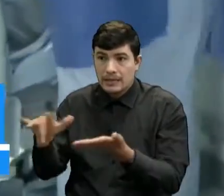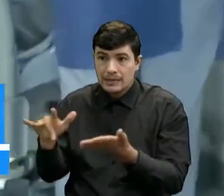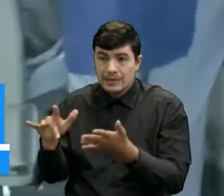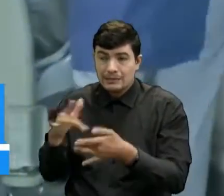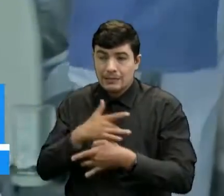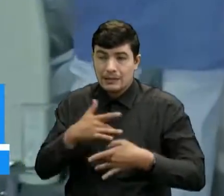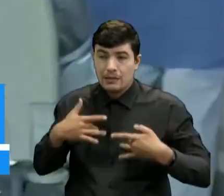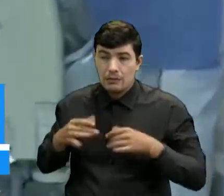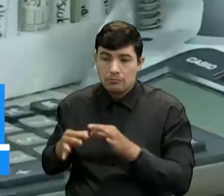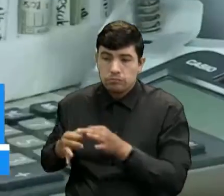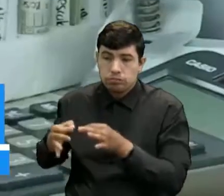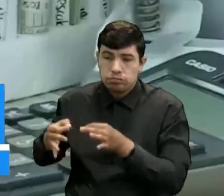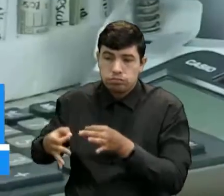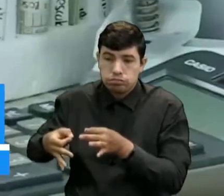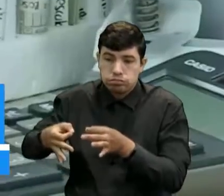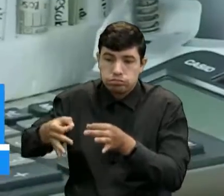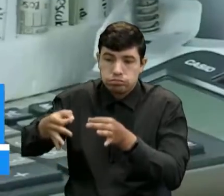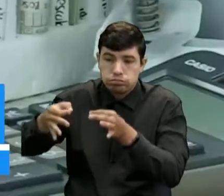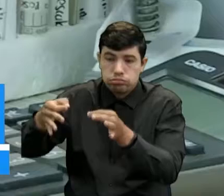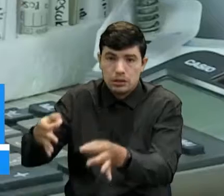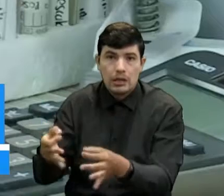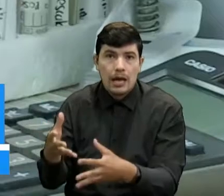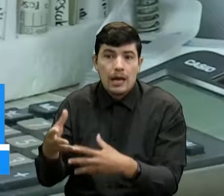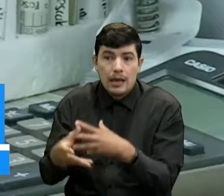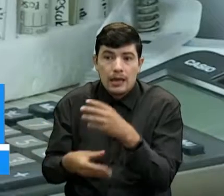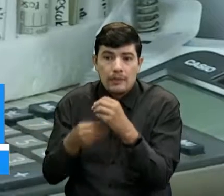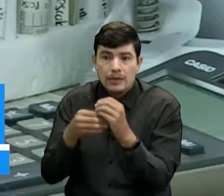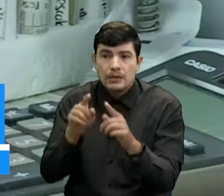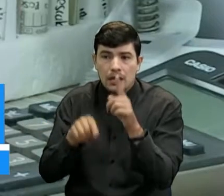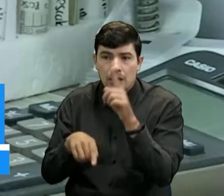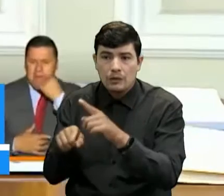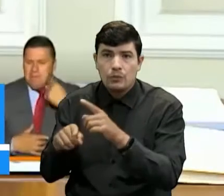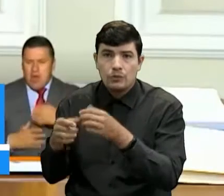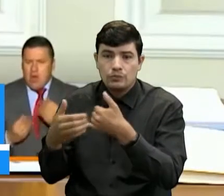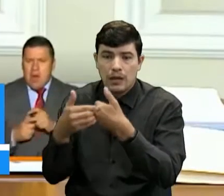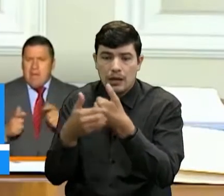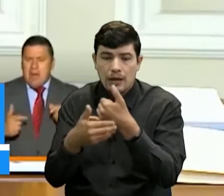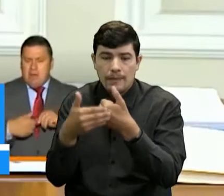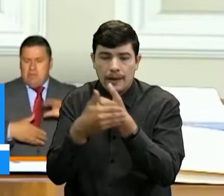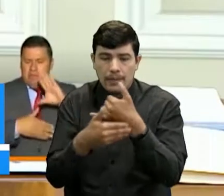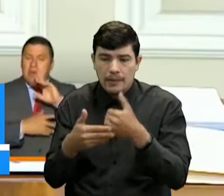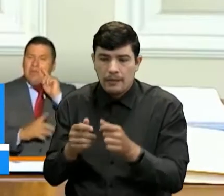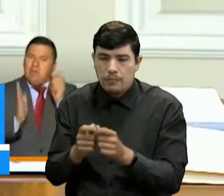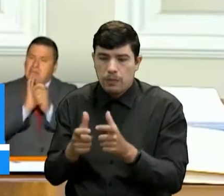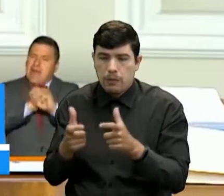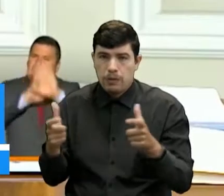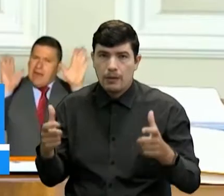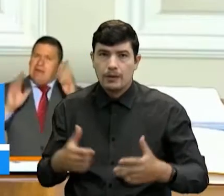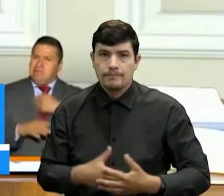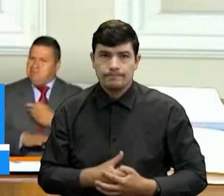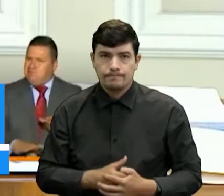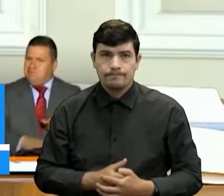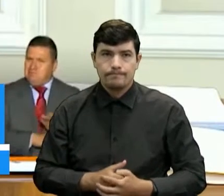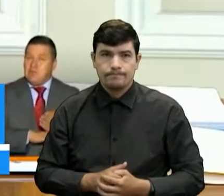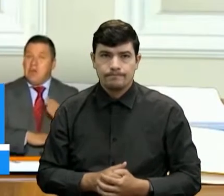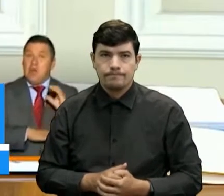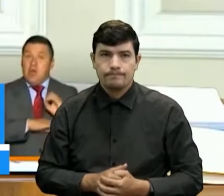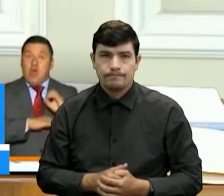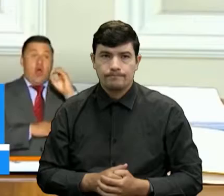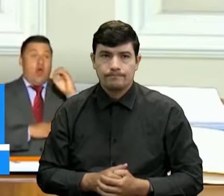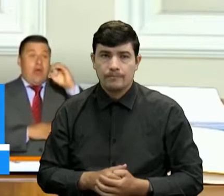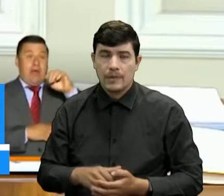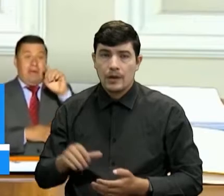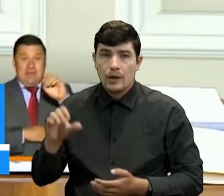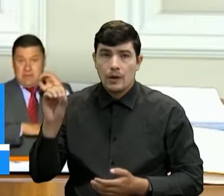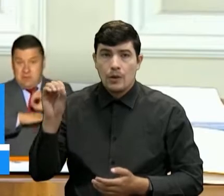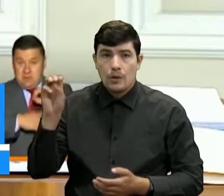prolongue y vuelvan a presentarse rebrotes de COVID-19. Claramente lo hemos visto con mucha contundencia. La OMS ha